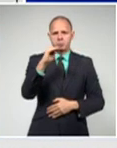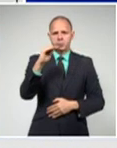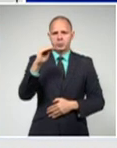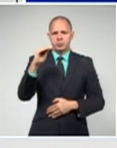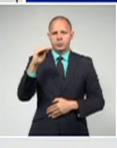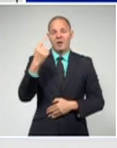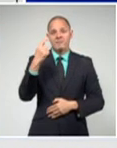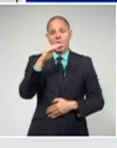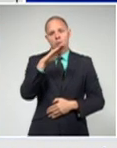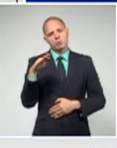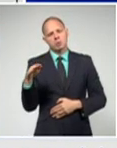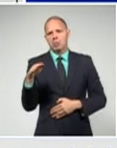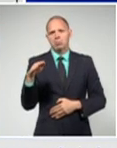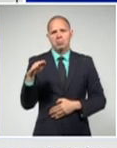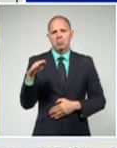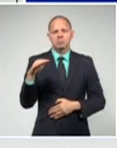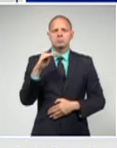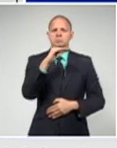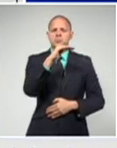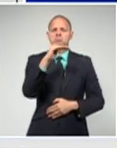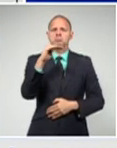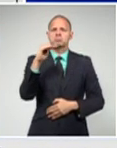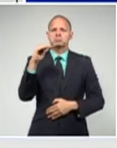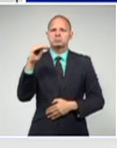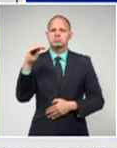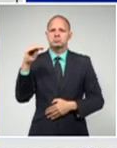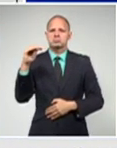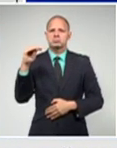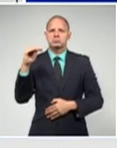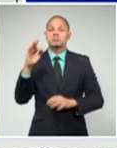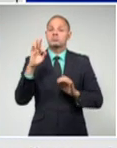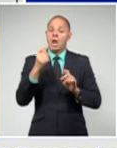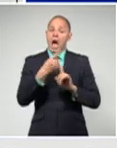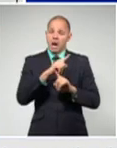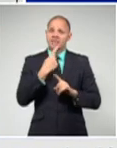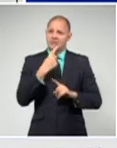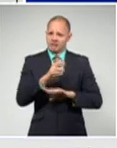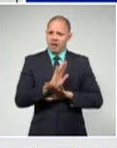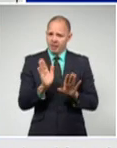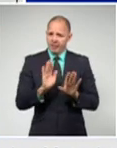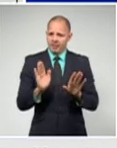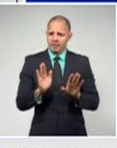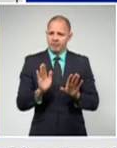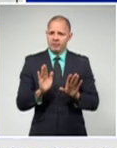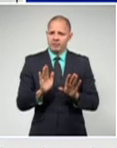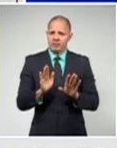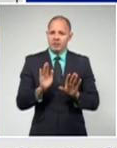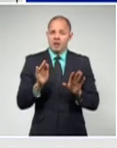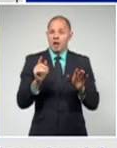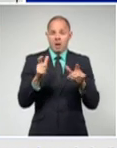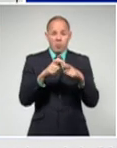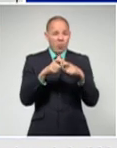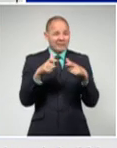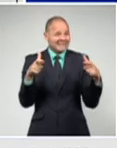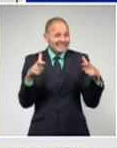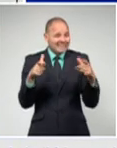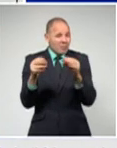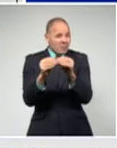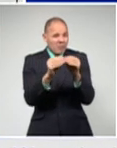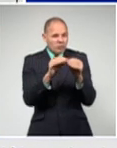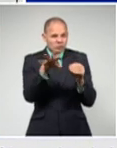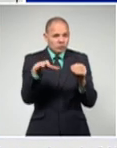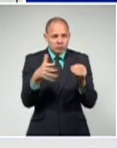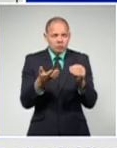casos, y las mayores tasas, como también lo habíamos dicho ya, pues en Habana Vieja, en